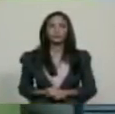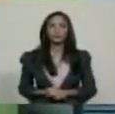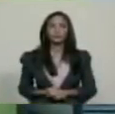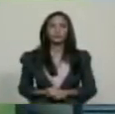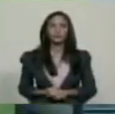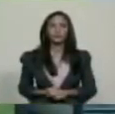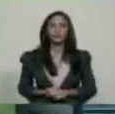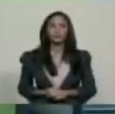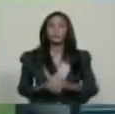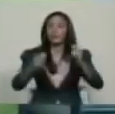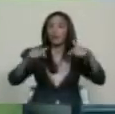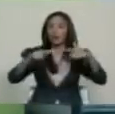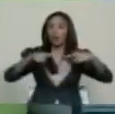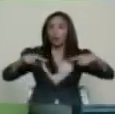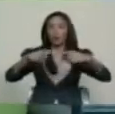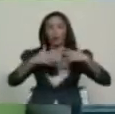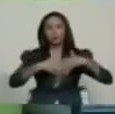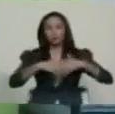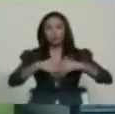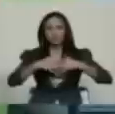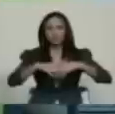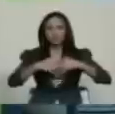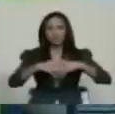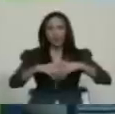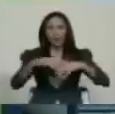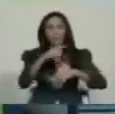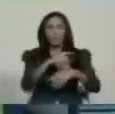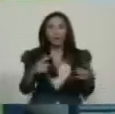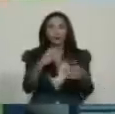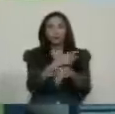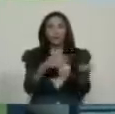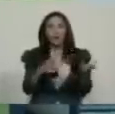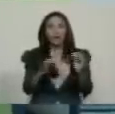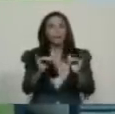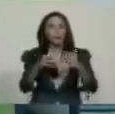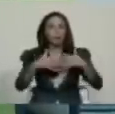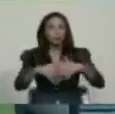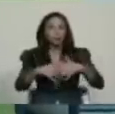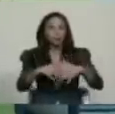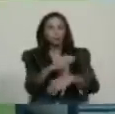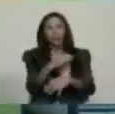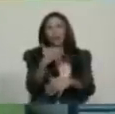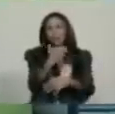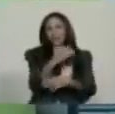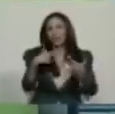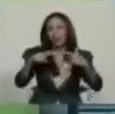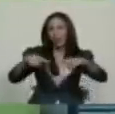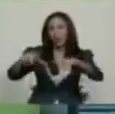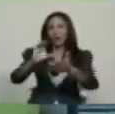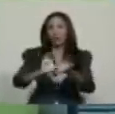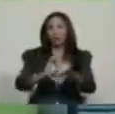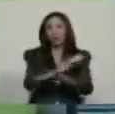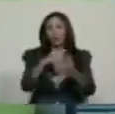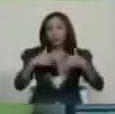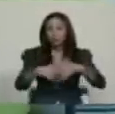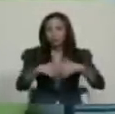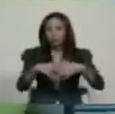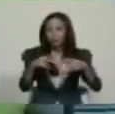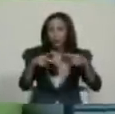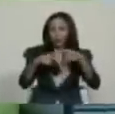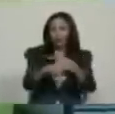Estamos en la planta de concentración de mineral de Ferrominera, muy cerca de Ciudad Piar, una planta que fue inaugurada en el